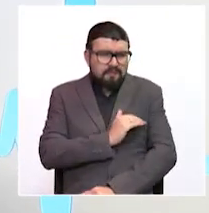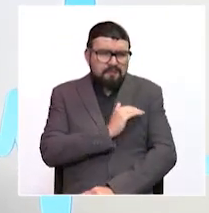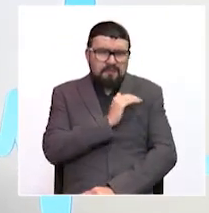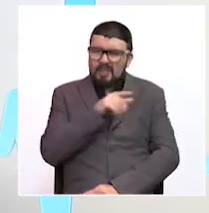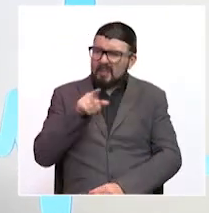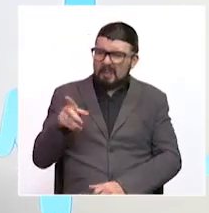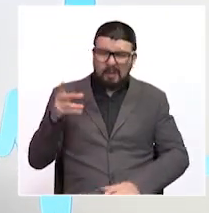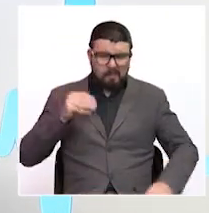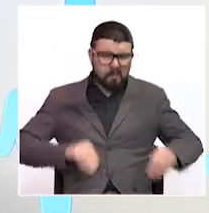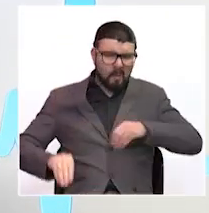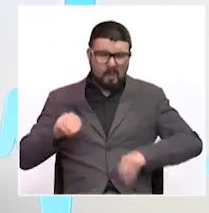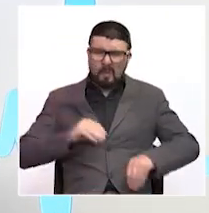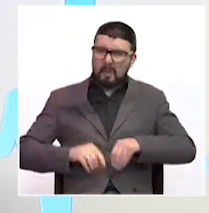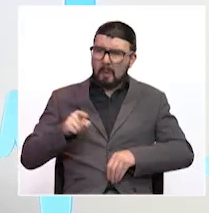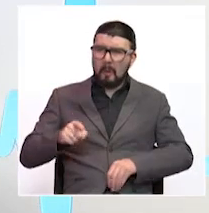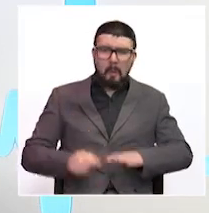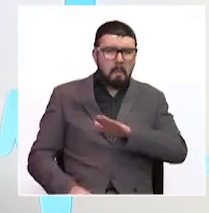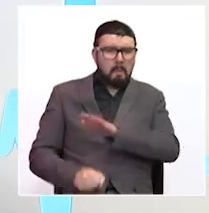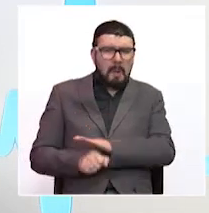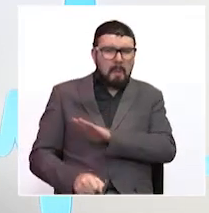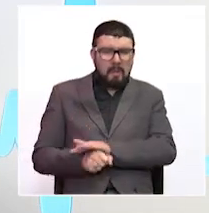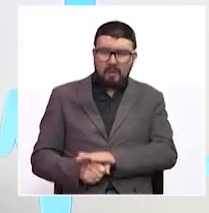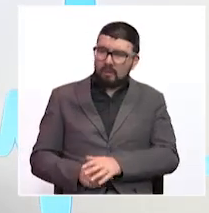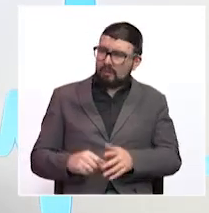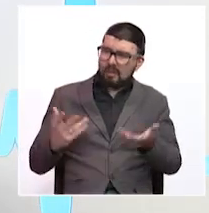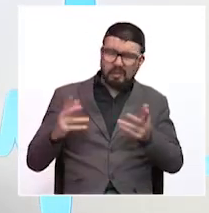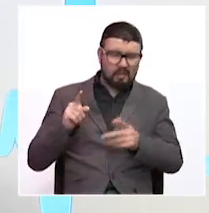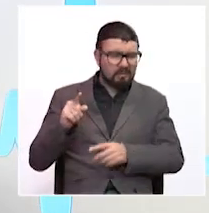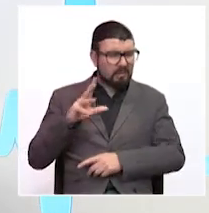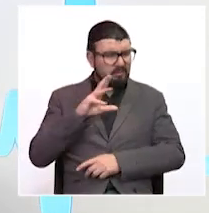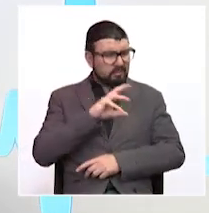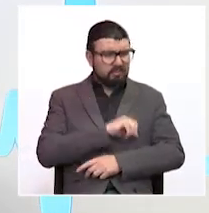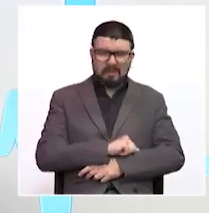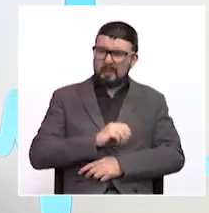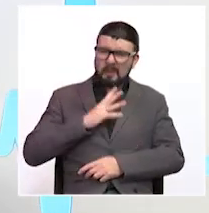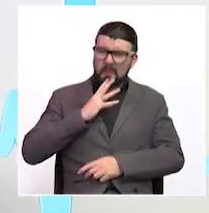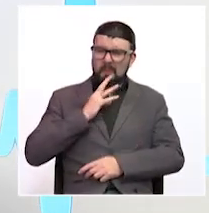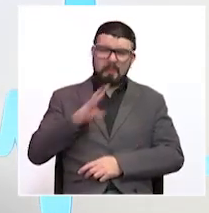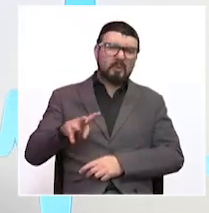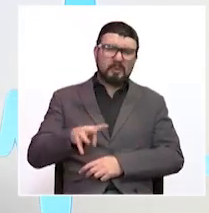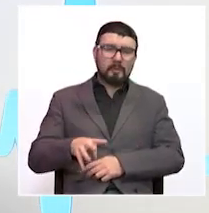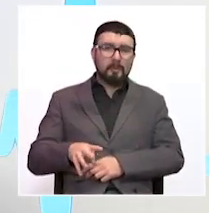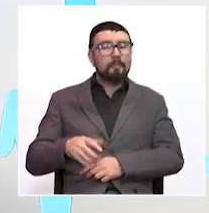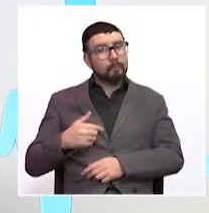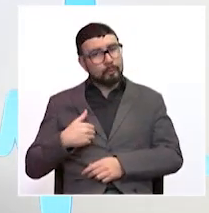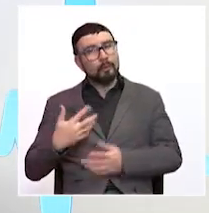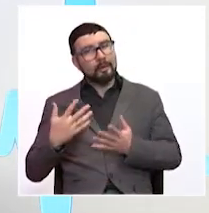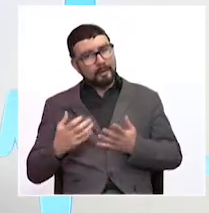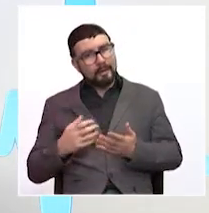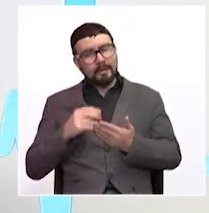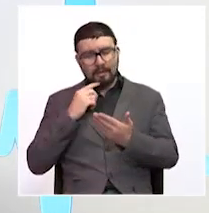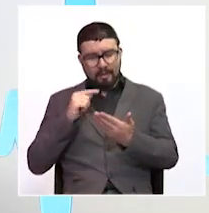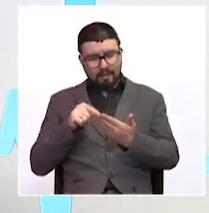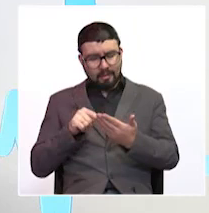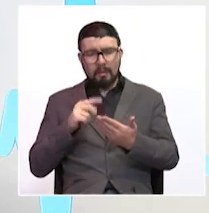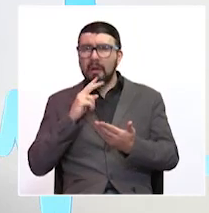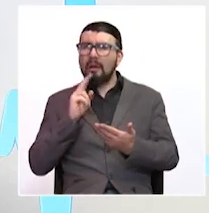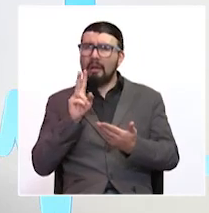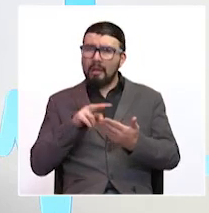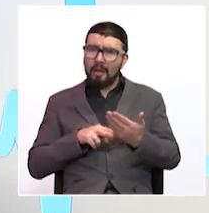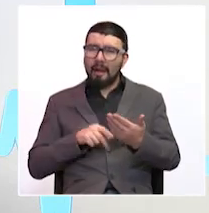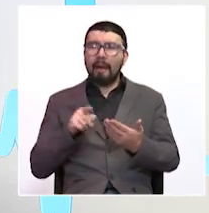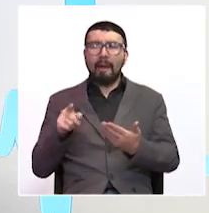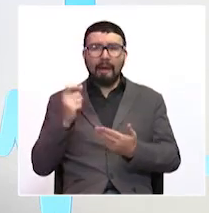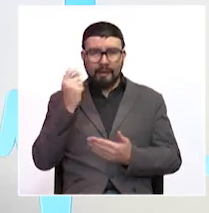corruptos y corrompidos qué tristeza y qué asco y quise leer esta pregunta porque a mí me tocó entender